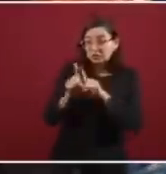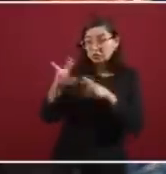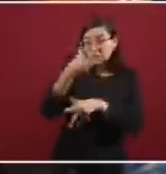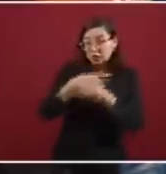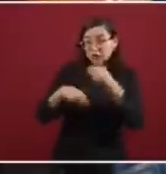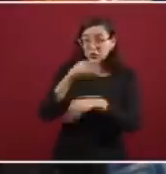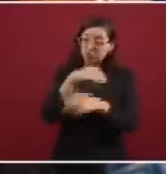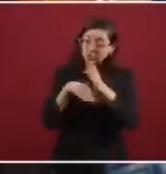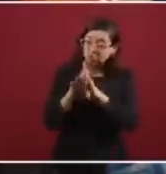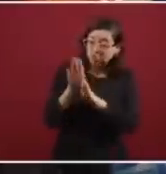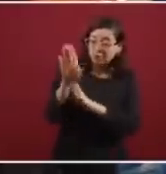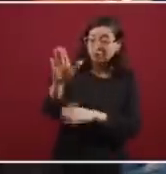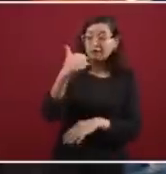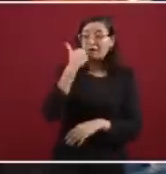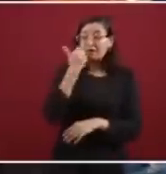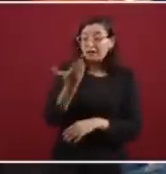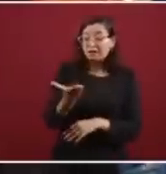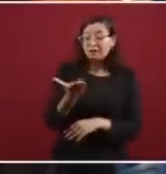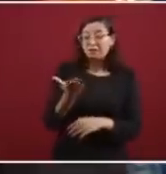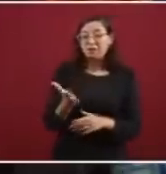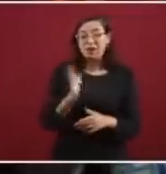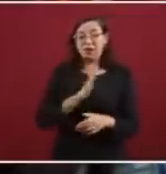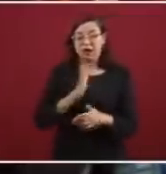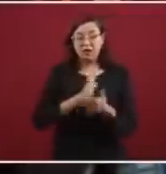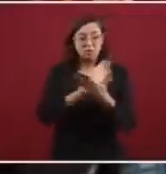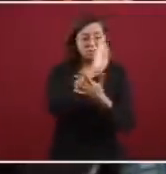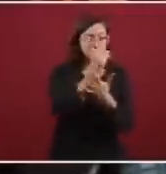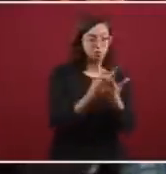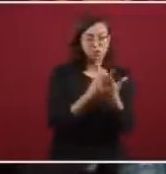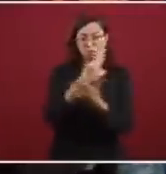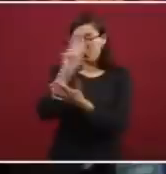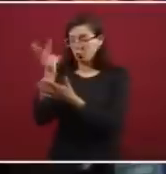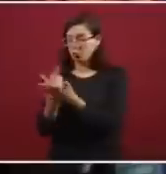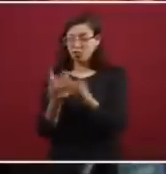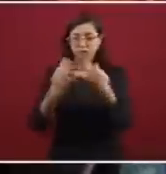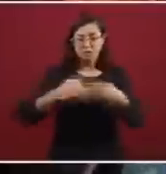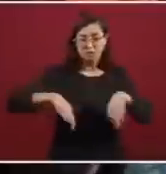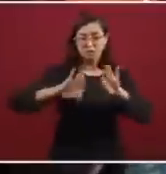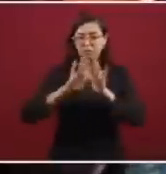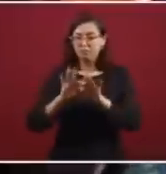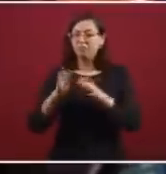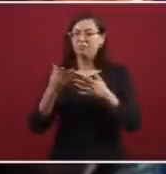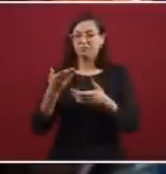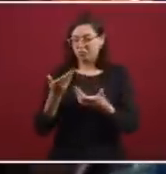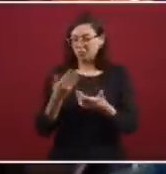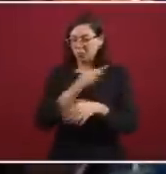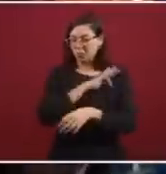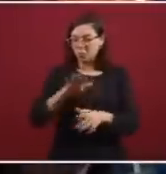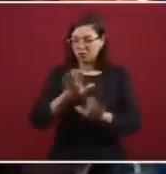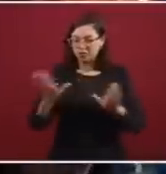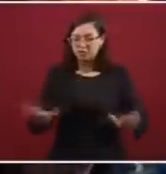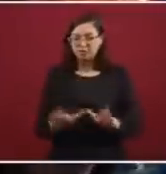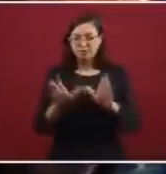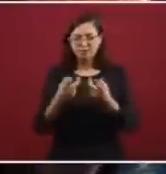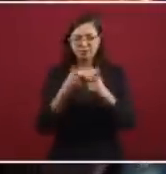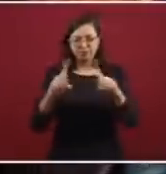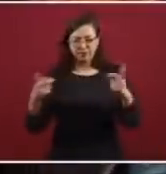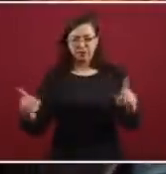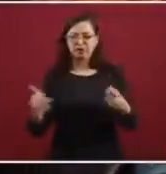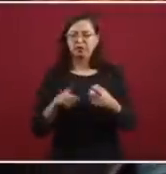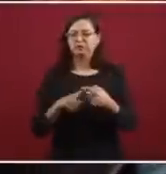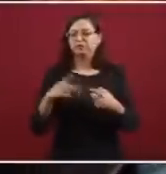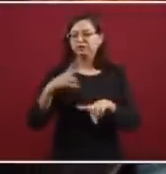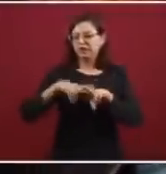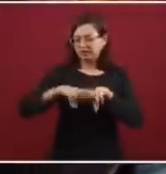exitoso su programa. Vemos programas muy importantes, detonadores del desarrollo, como es el Plan Maya, el